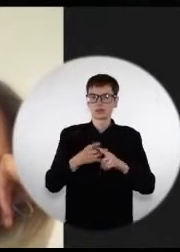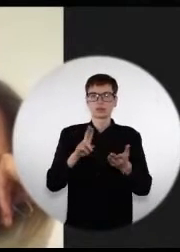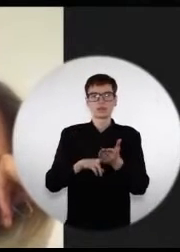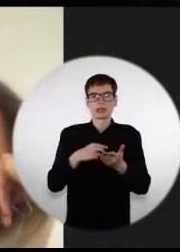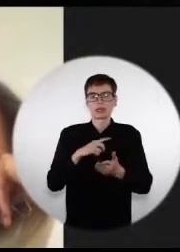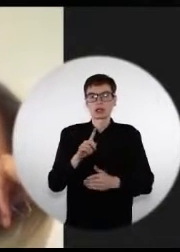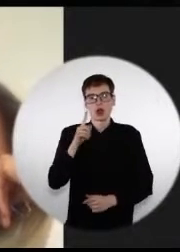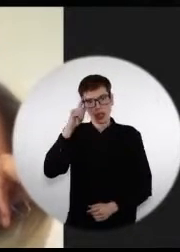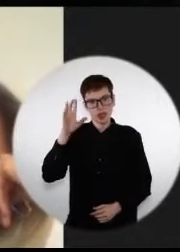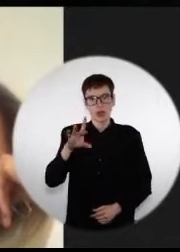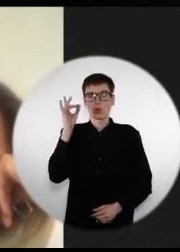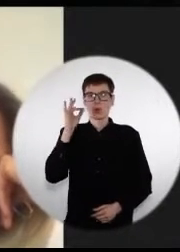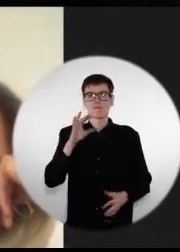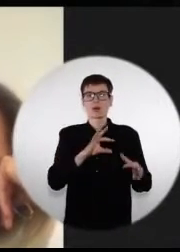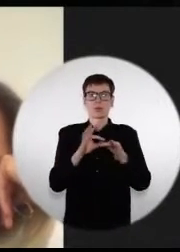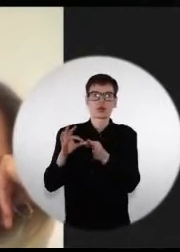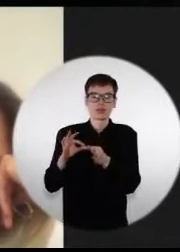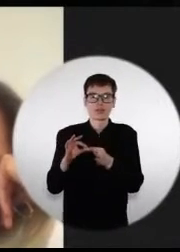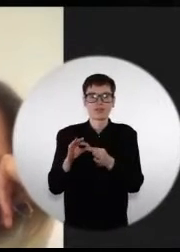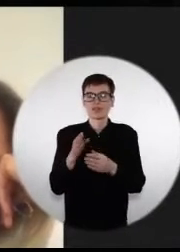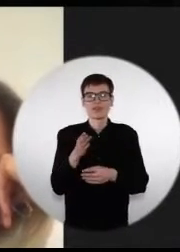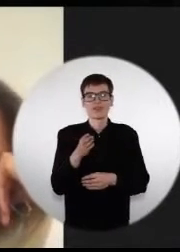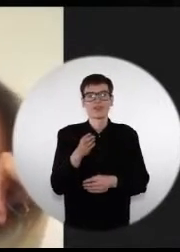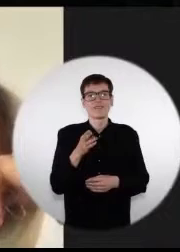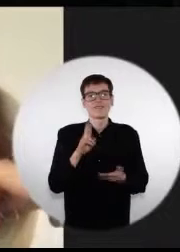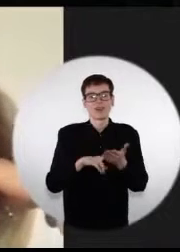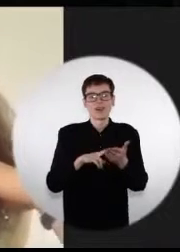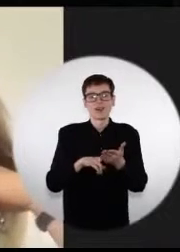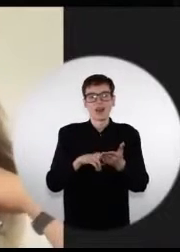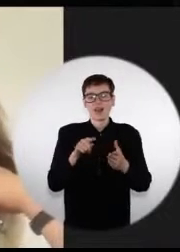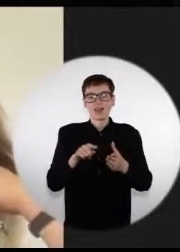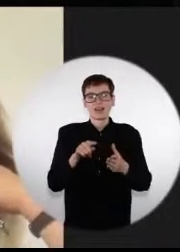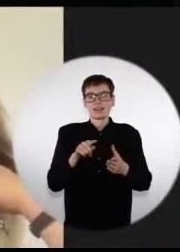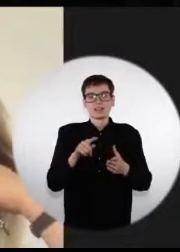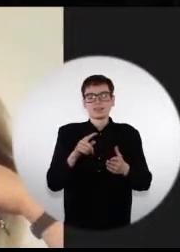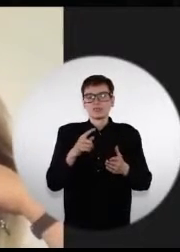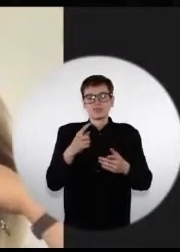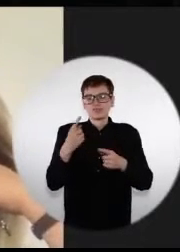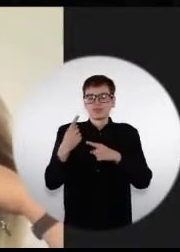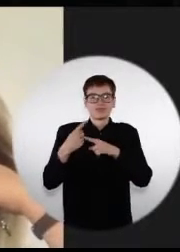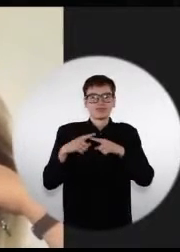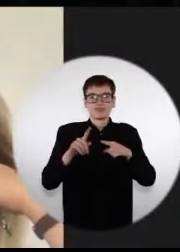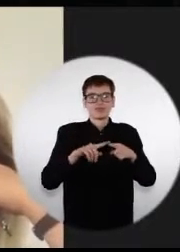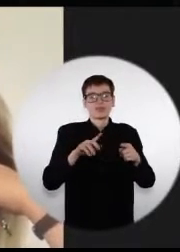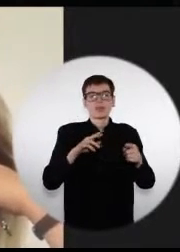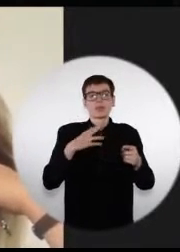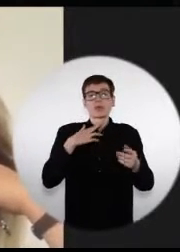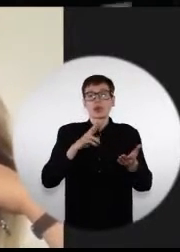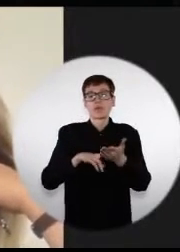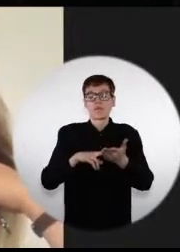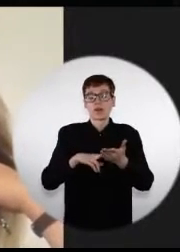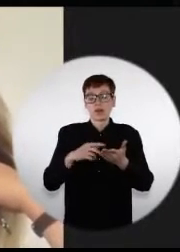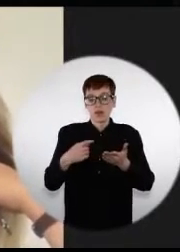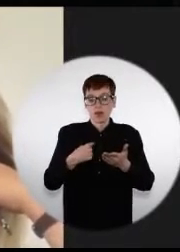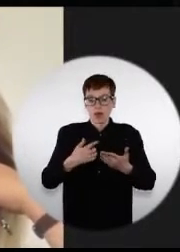y se pregunta muchas veces y todavía no descubre el motivo creo que es algo muy instintivo creo que